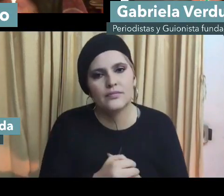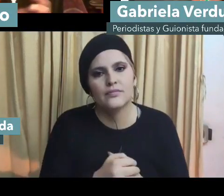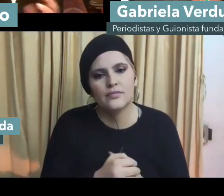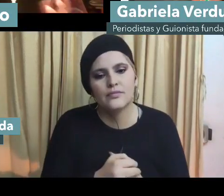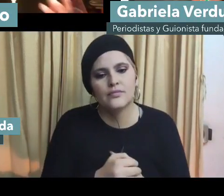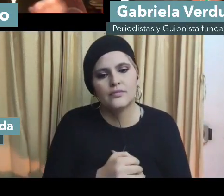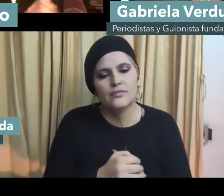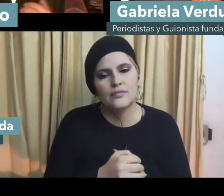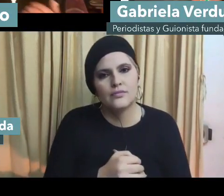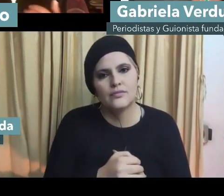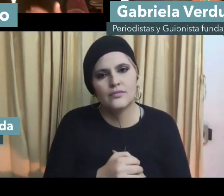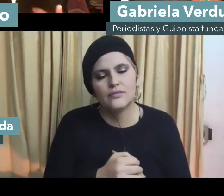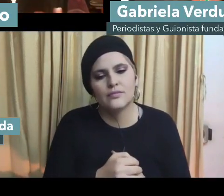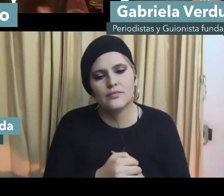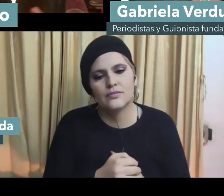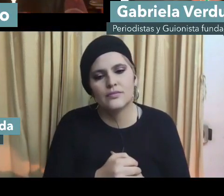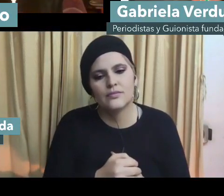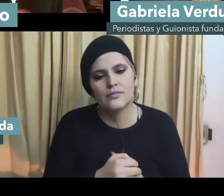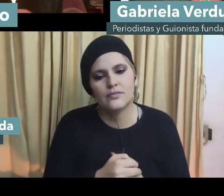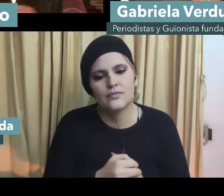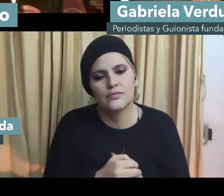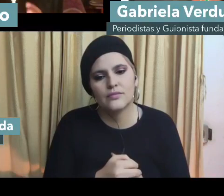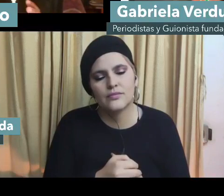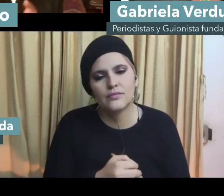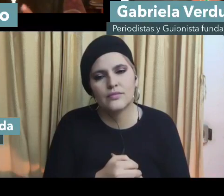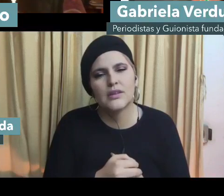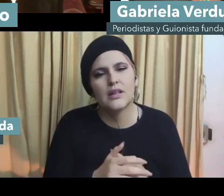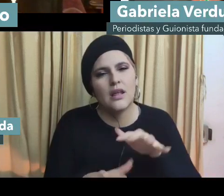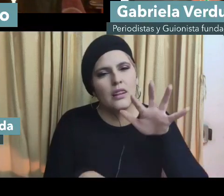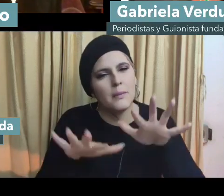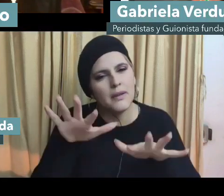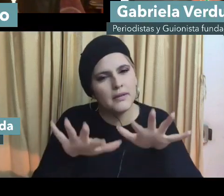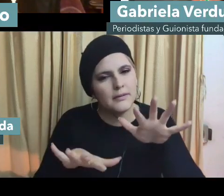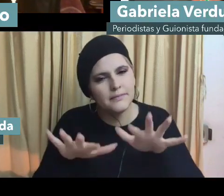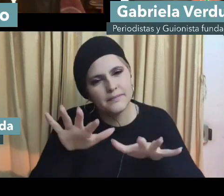Por lo tanto, va a depender un poco de la